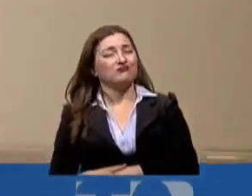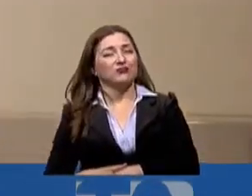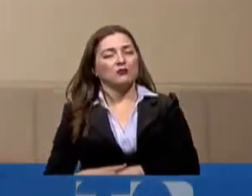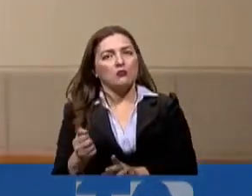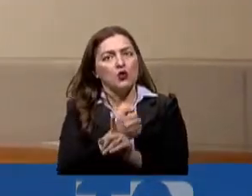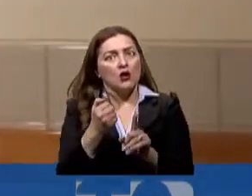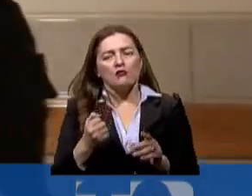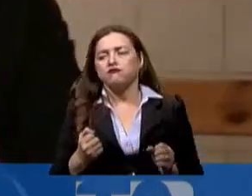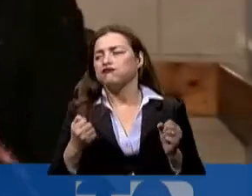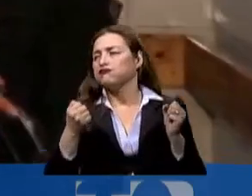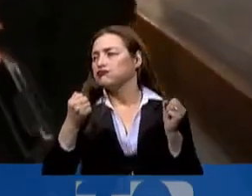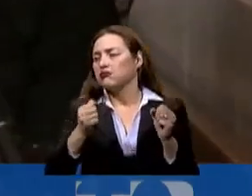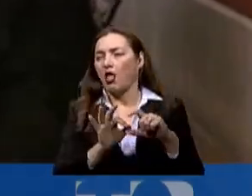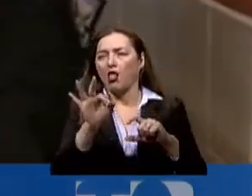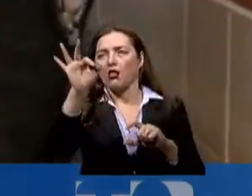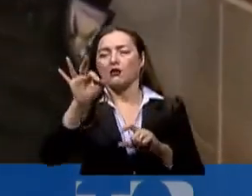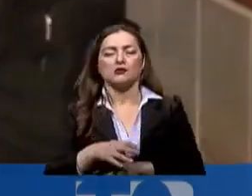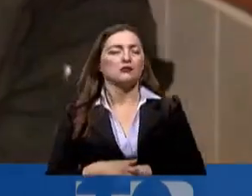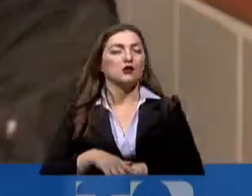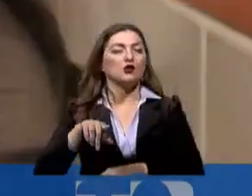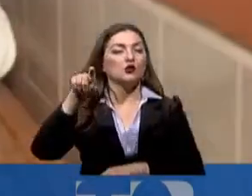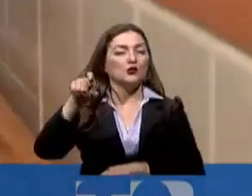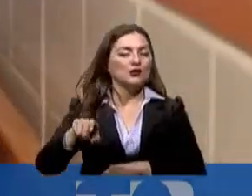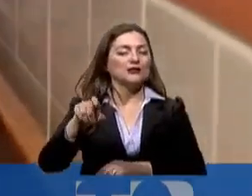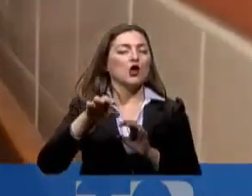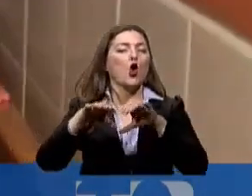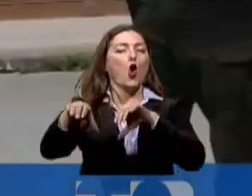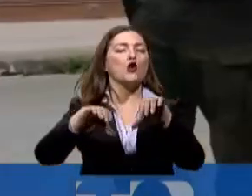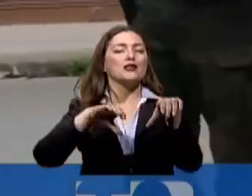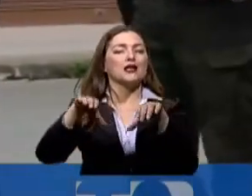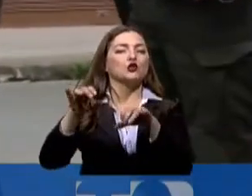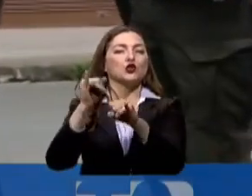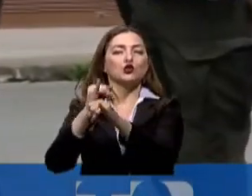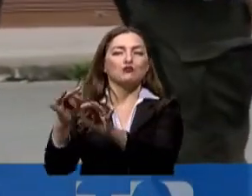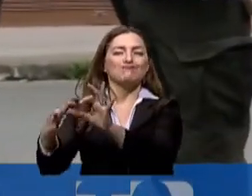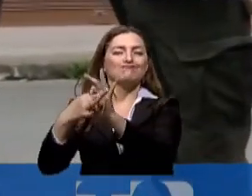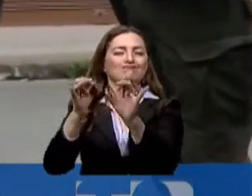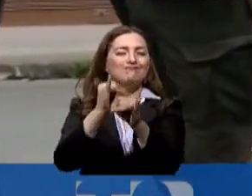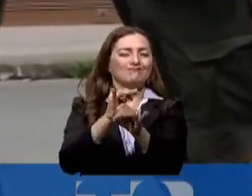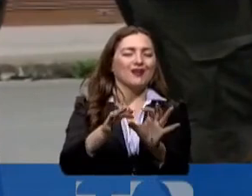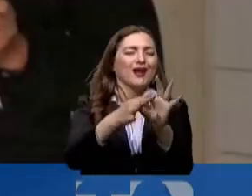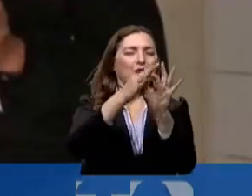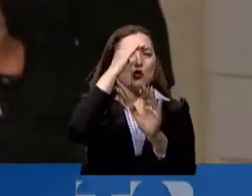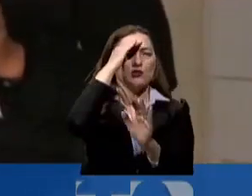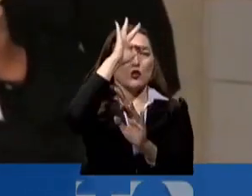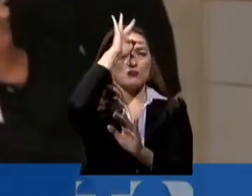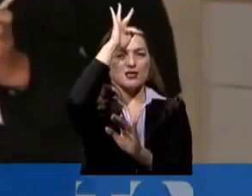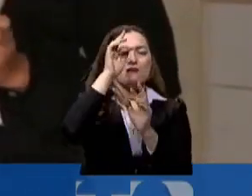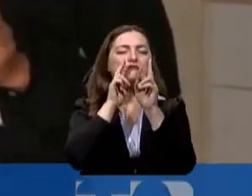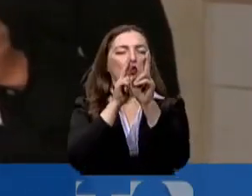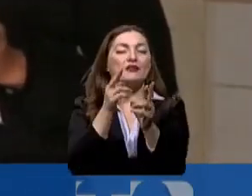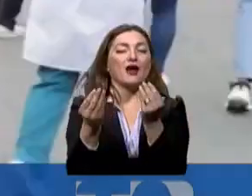índices de violencia han crecido. Por ello es necesario la coordinación interinstitucional para una respuesta a este tipo